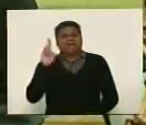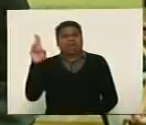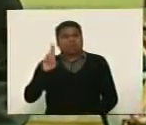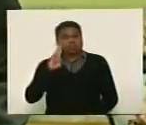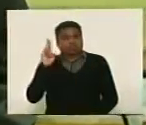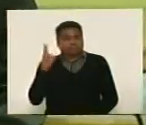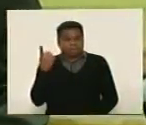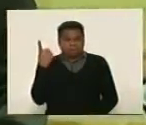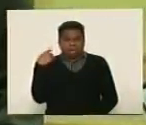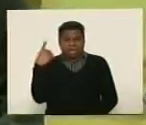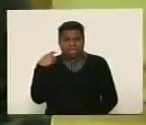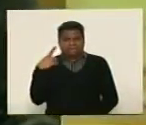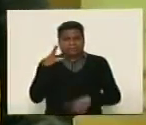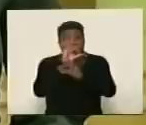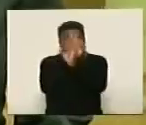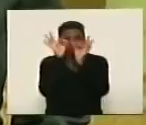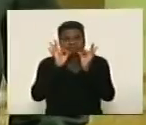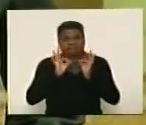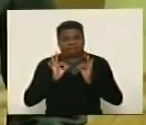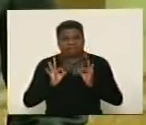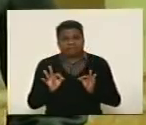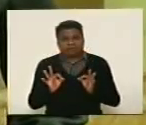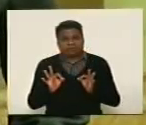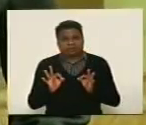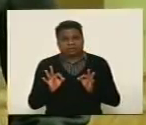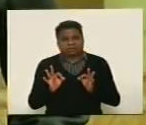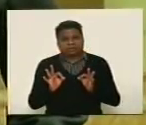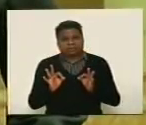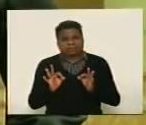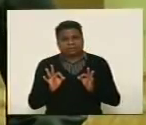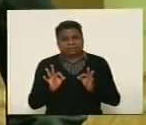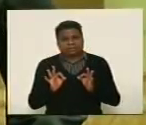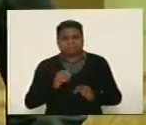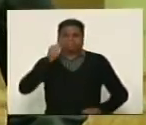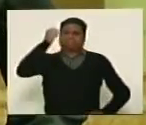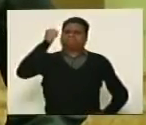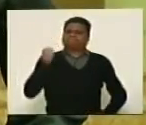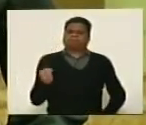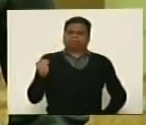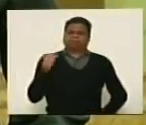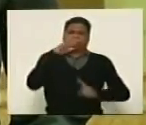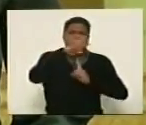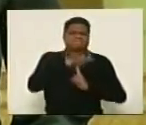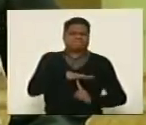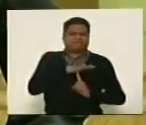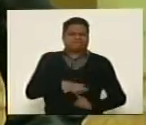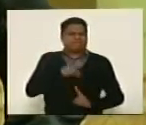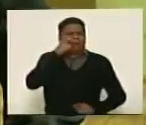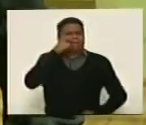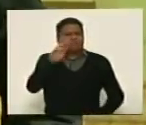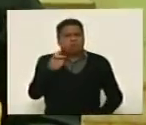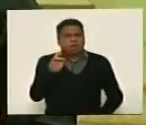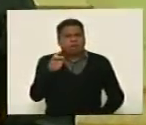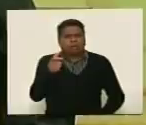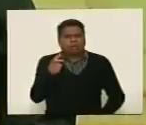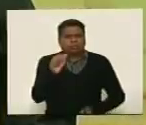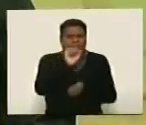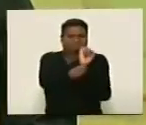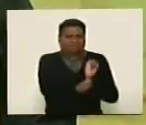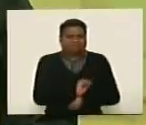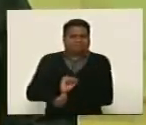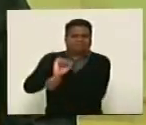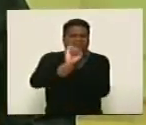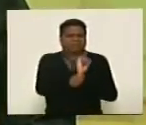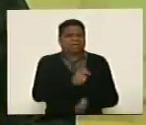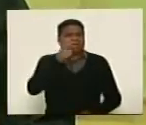como un mecanismo de colonización para aplastar a los pueblos, para someter a los pueblos.